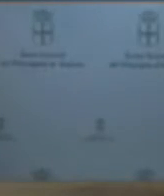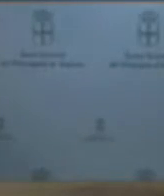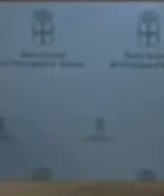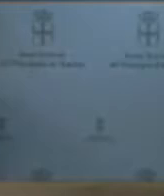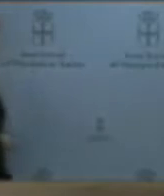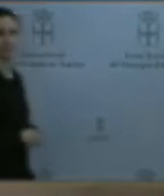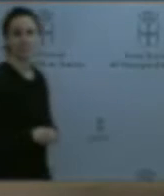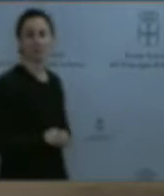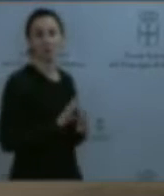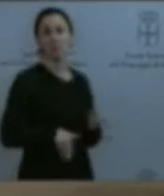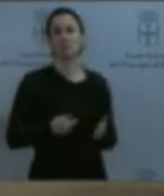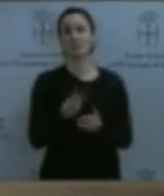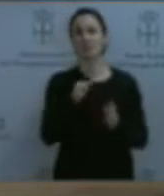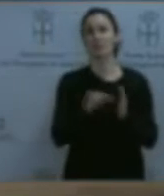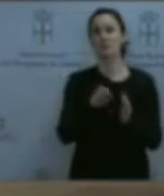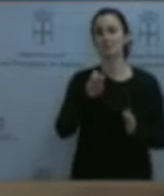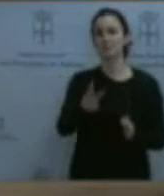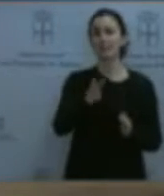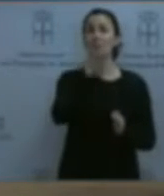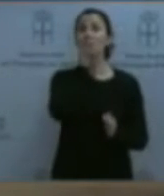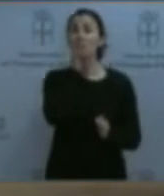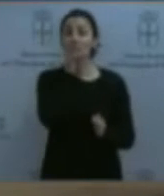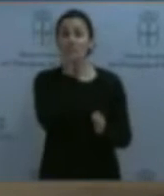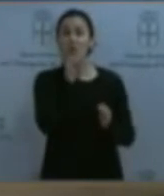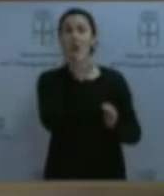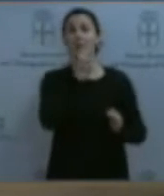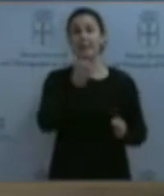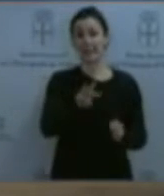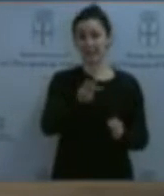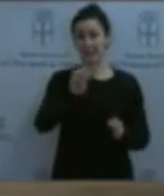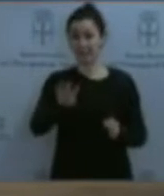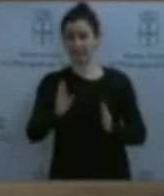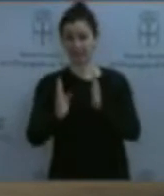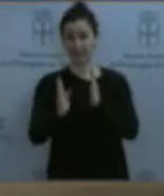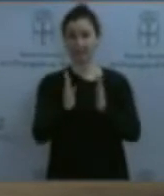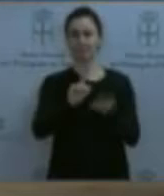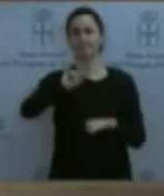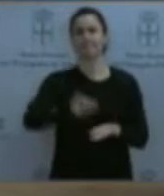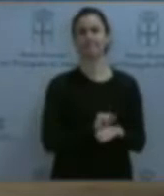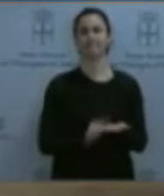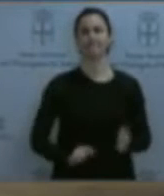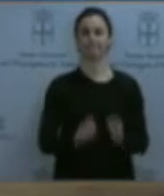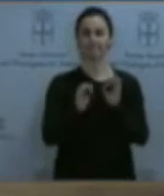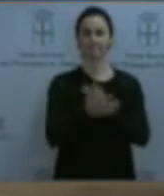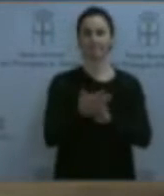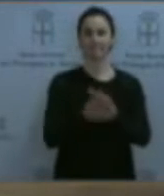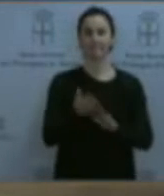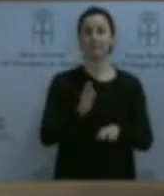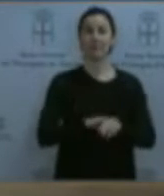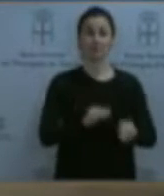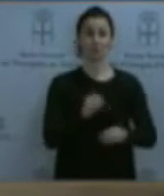convenios hasta el año 2013. Todavía en el 2013 y 2014 se realizaron contratos puntuales para reforzar